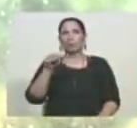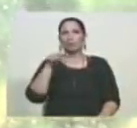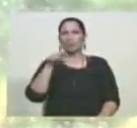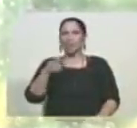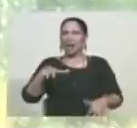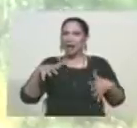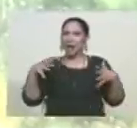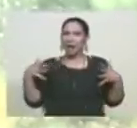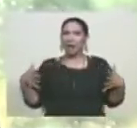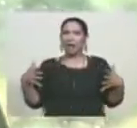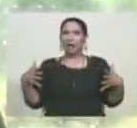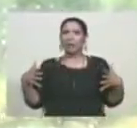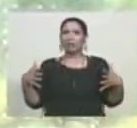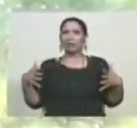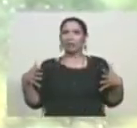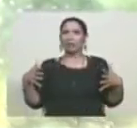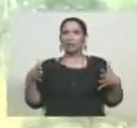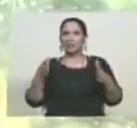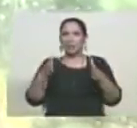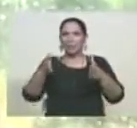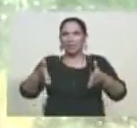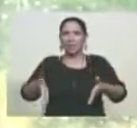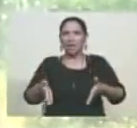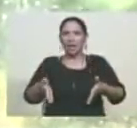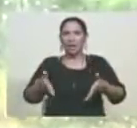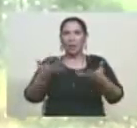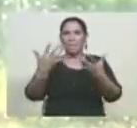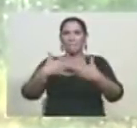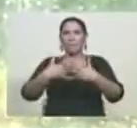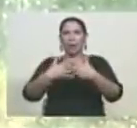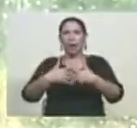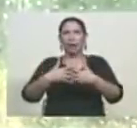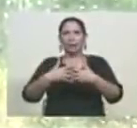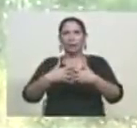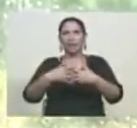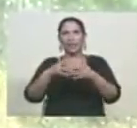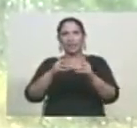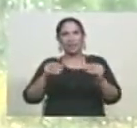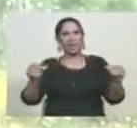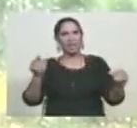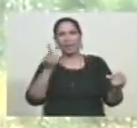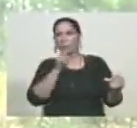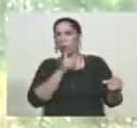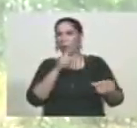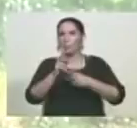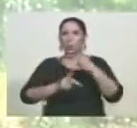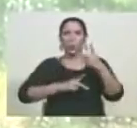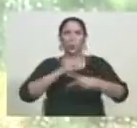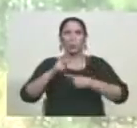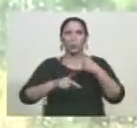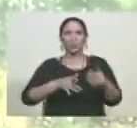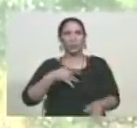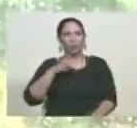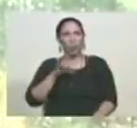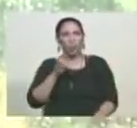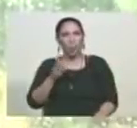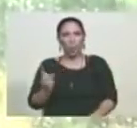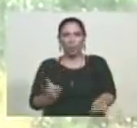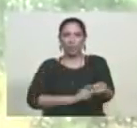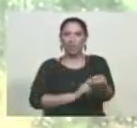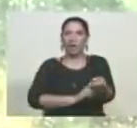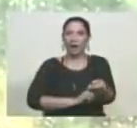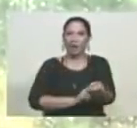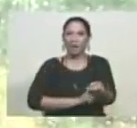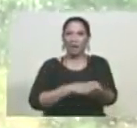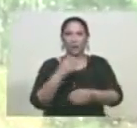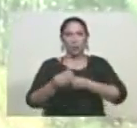ellos son un cementerio de maquinarias y tierras improductivas. Y el dolor y la rabia